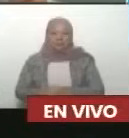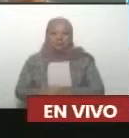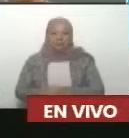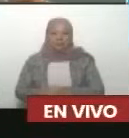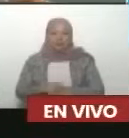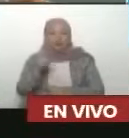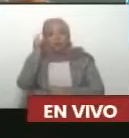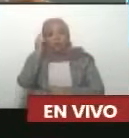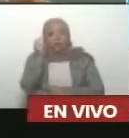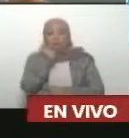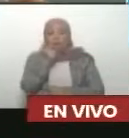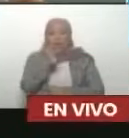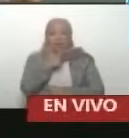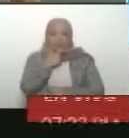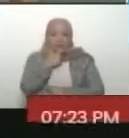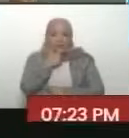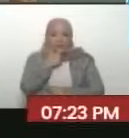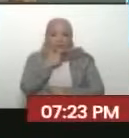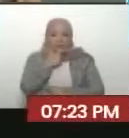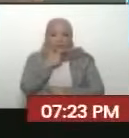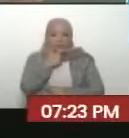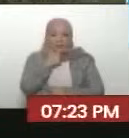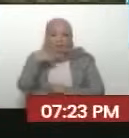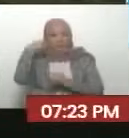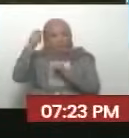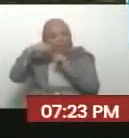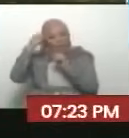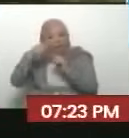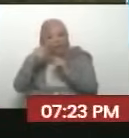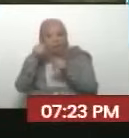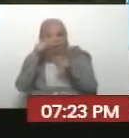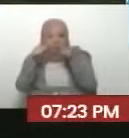Fueron días muy bonitos, donde se pudo grabar y se pudo